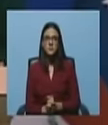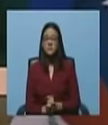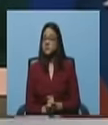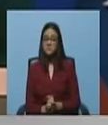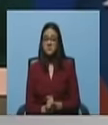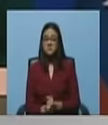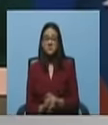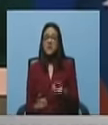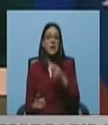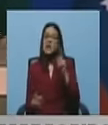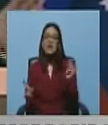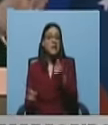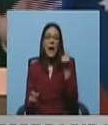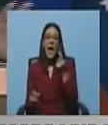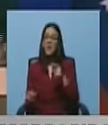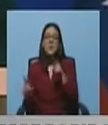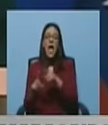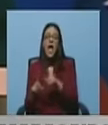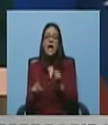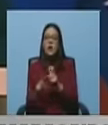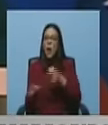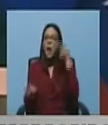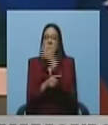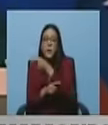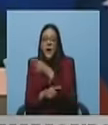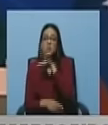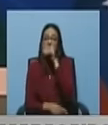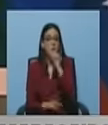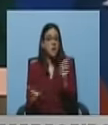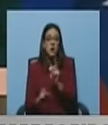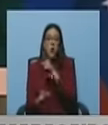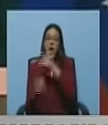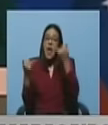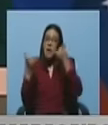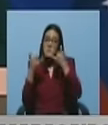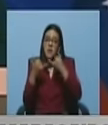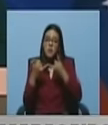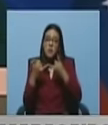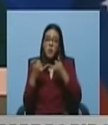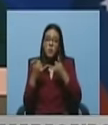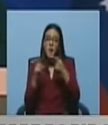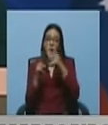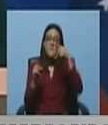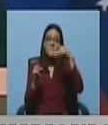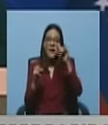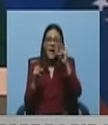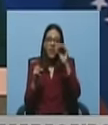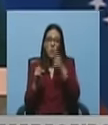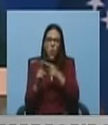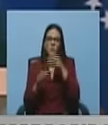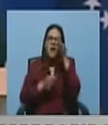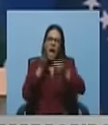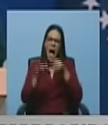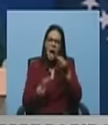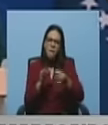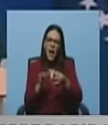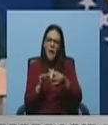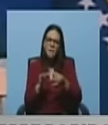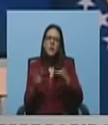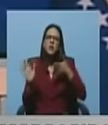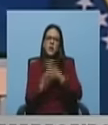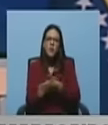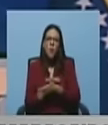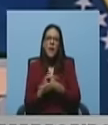Sin presiones de ningún tipo, este ciudadano, Pedro Guanipa, habla que